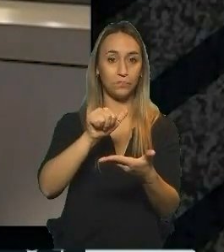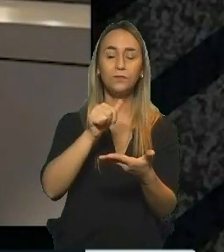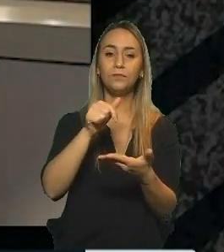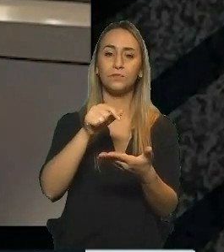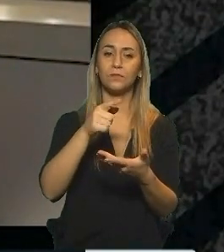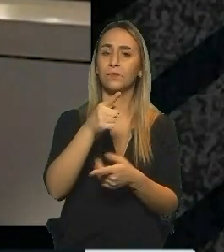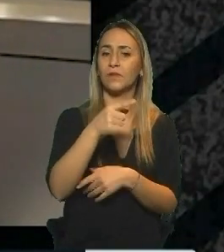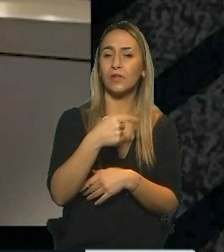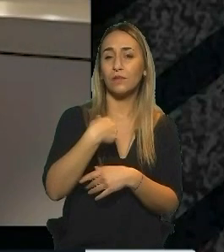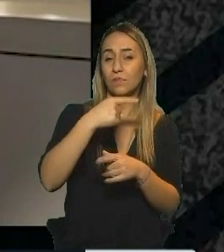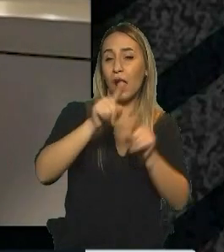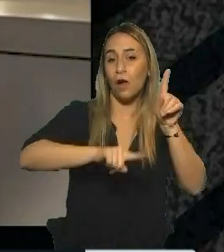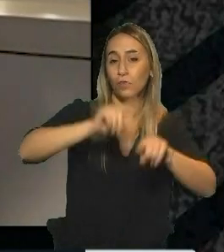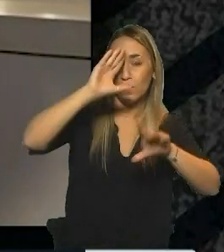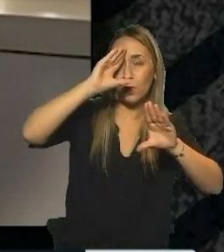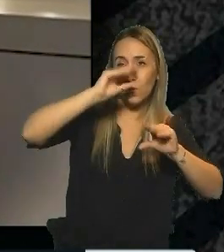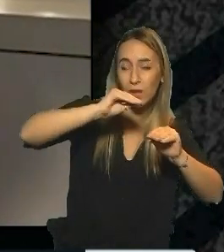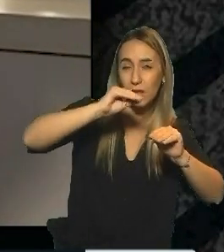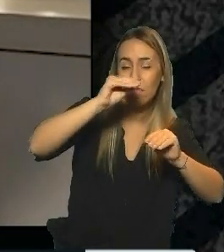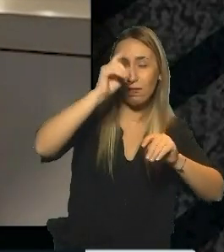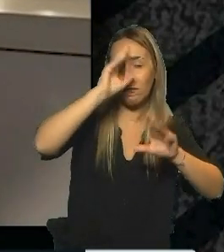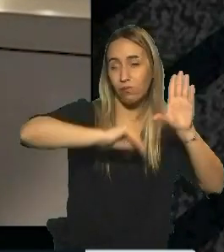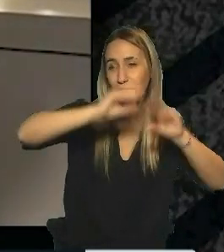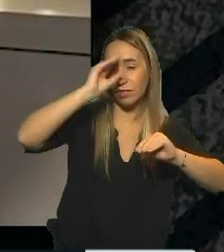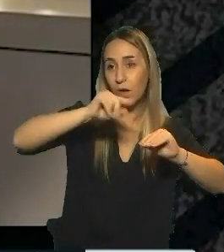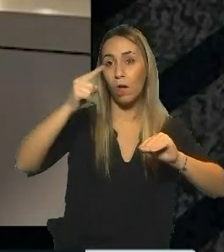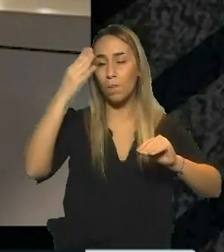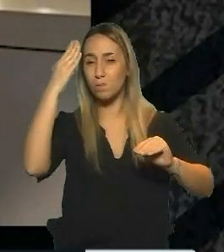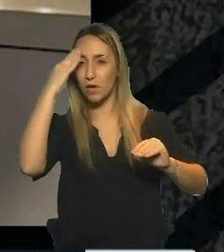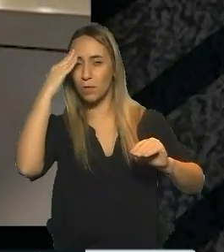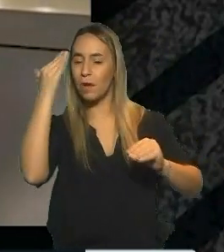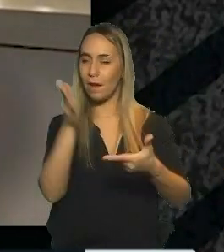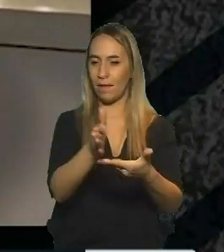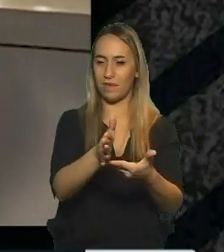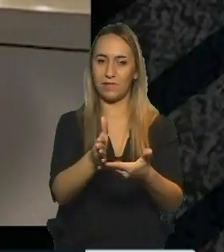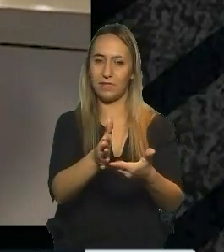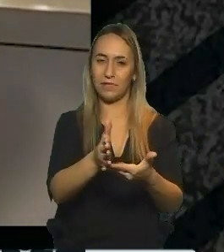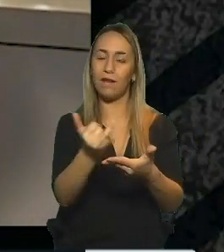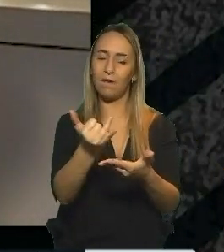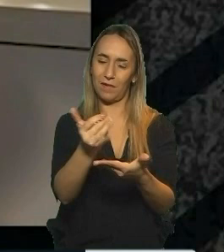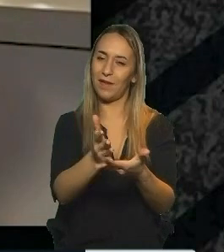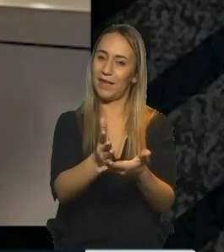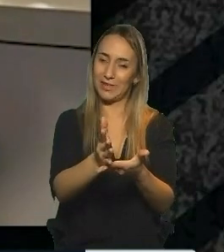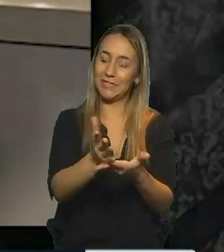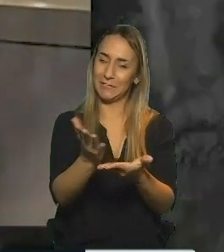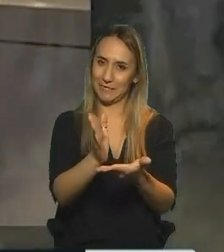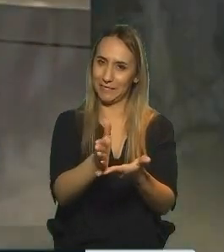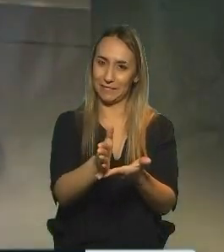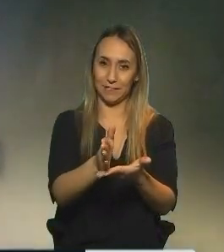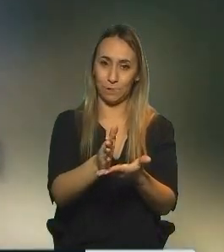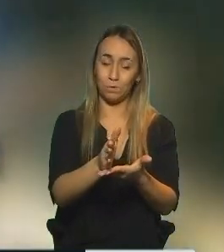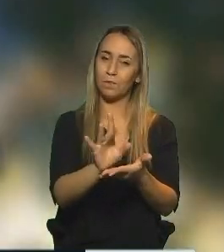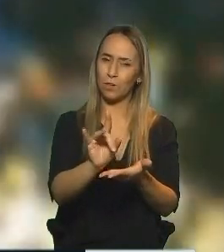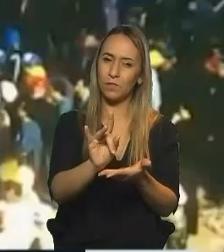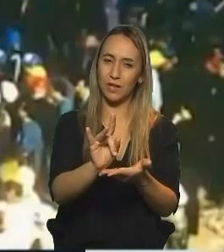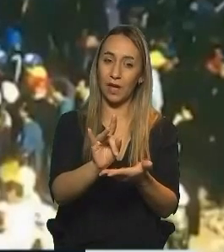Entre el país de olvido y el país de memoria hay una línea variable, complicada. El